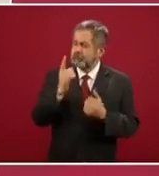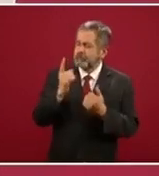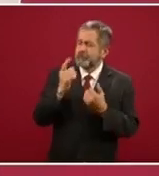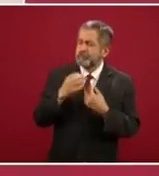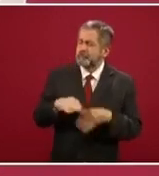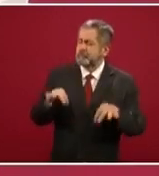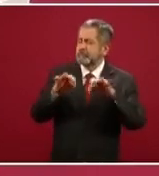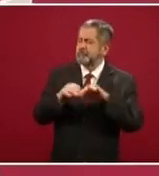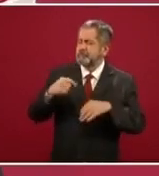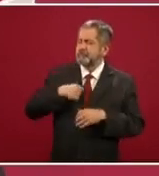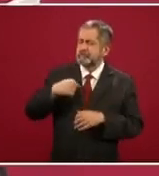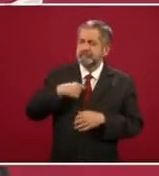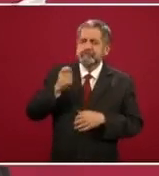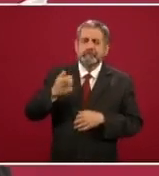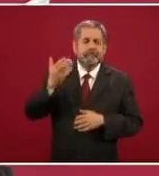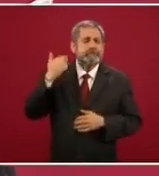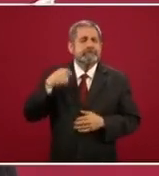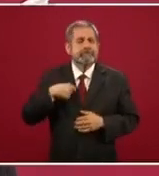importantes,